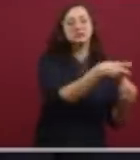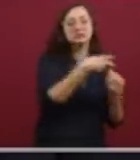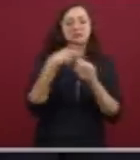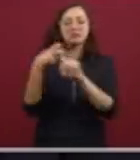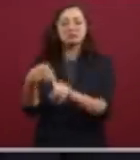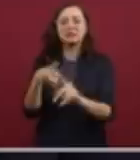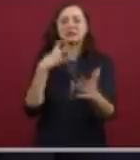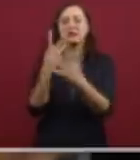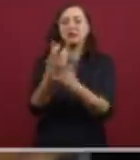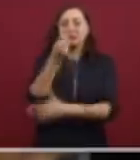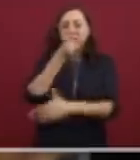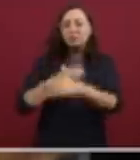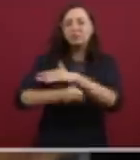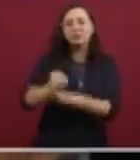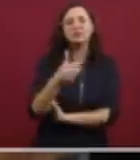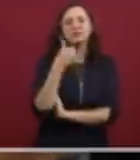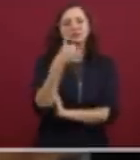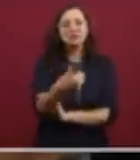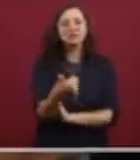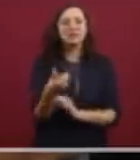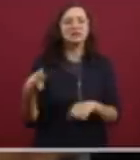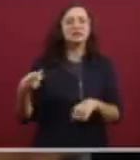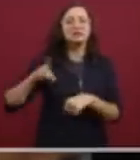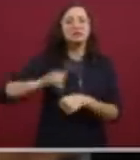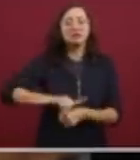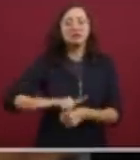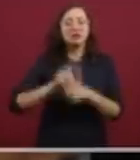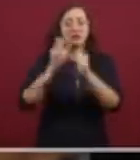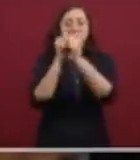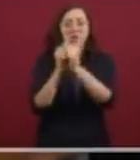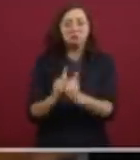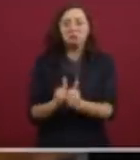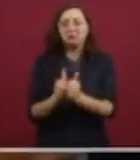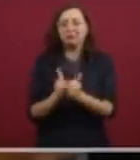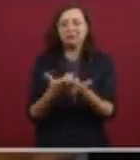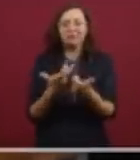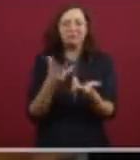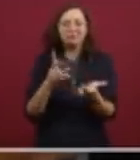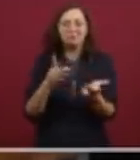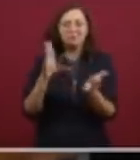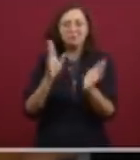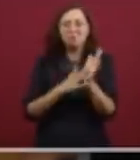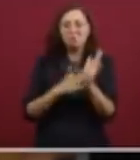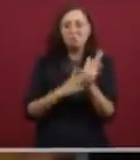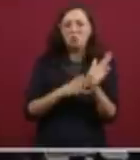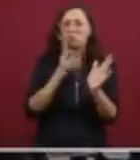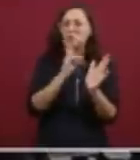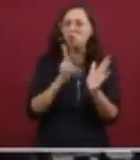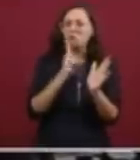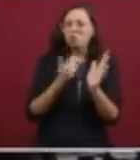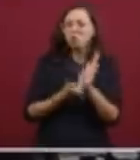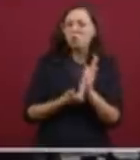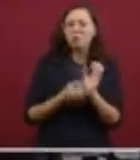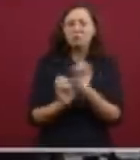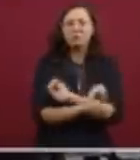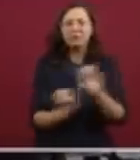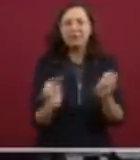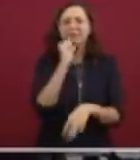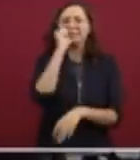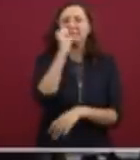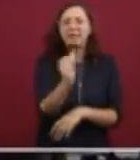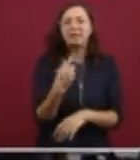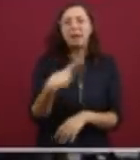allí Víctor Manuel Velázquez Rangel, porque no había elementos. Pero esto es parte de una estrategia permanente que se ha